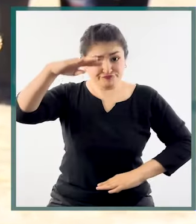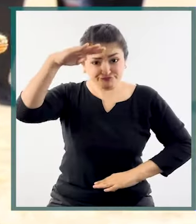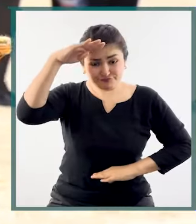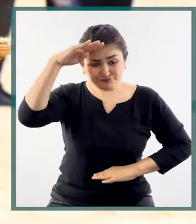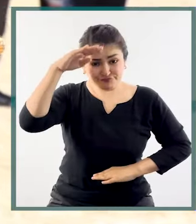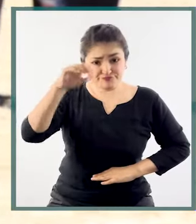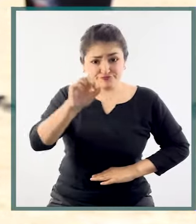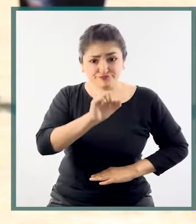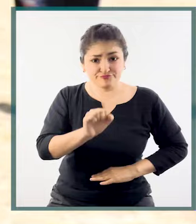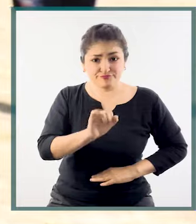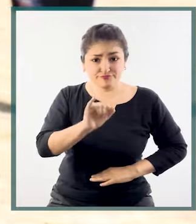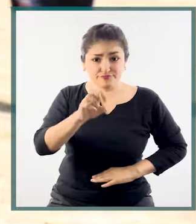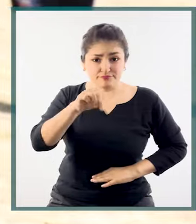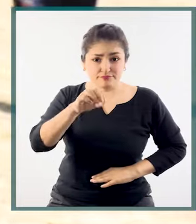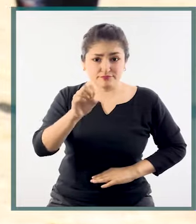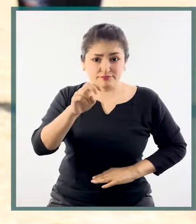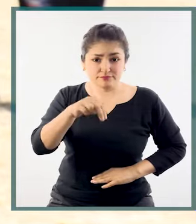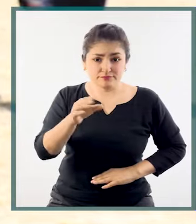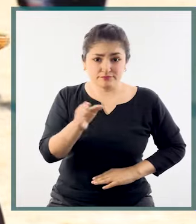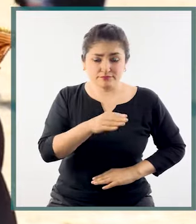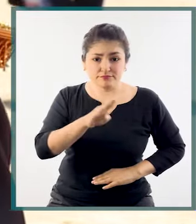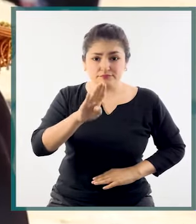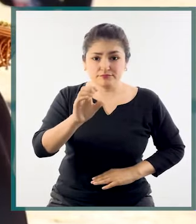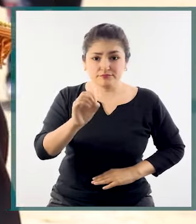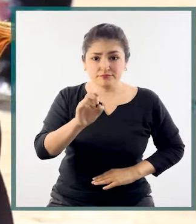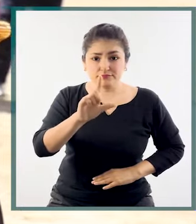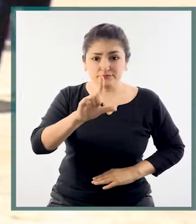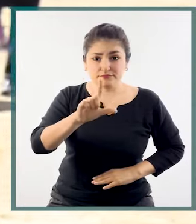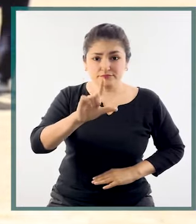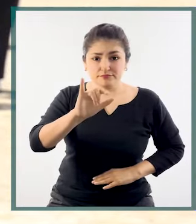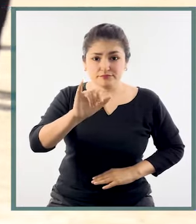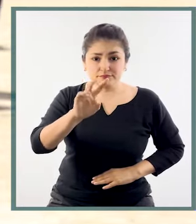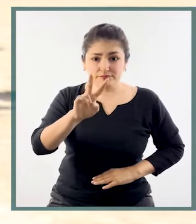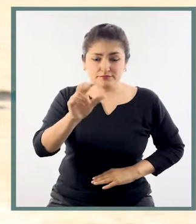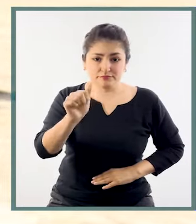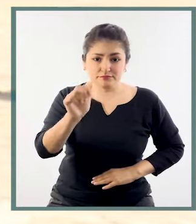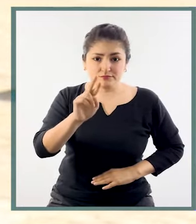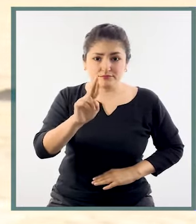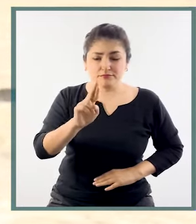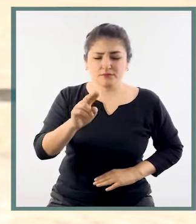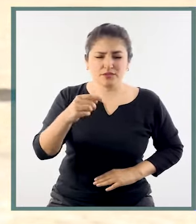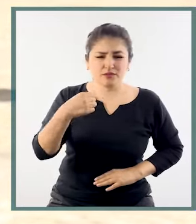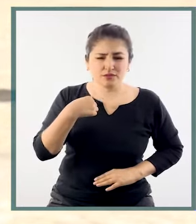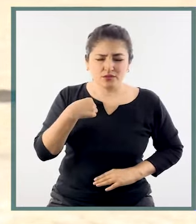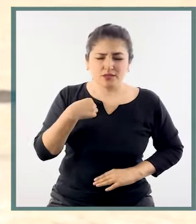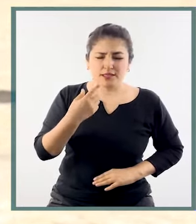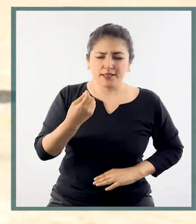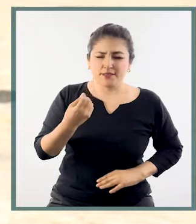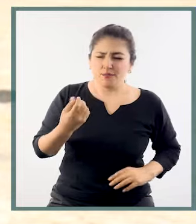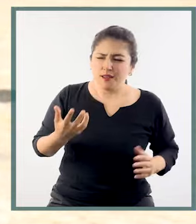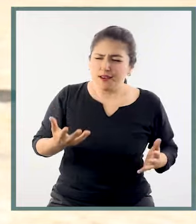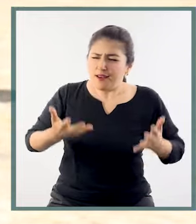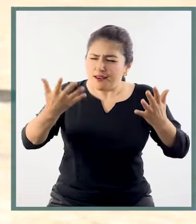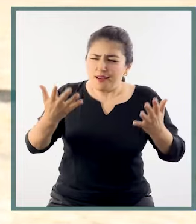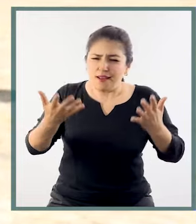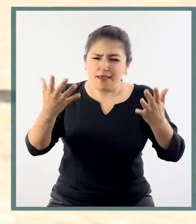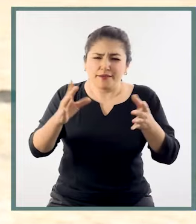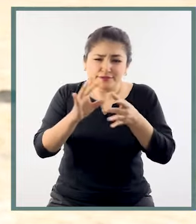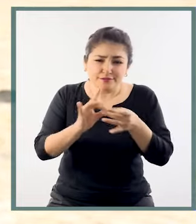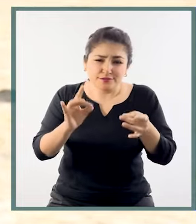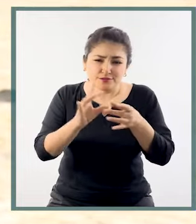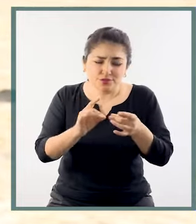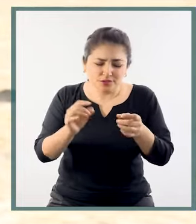Represento al personaje de Simón Bolívar, a la llegada de estas arengas históricas, y para mí, esencialmente,